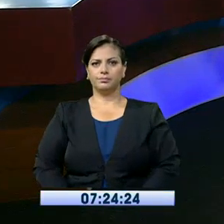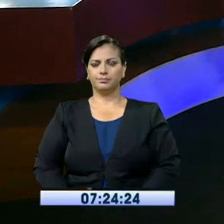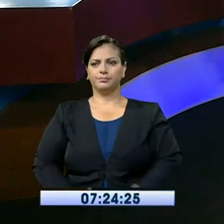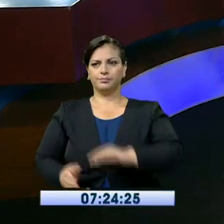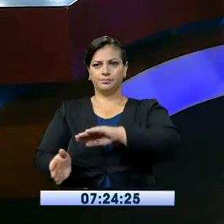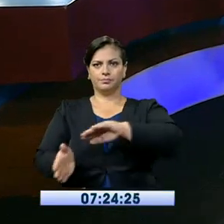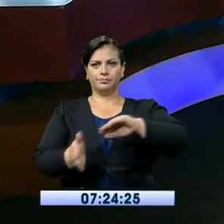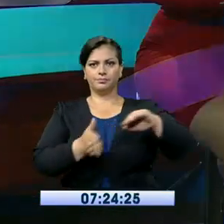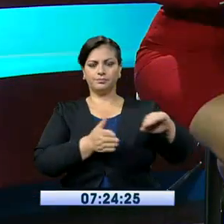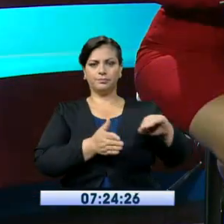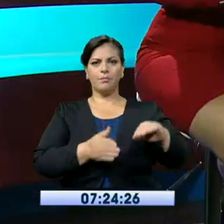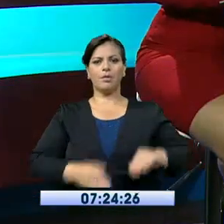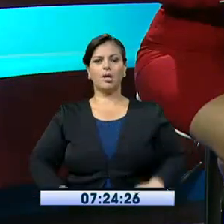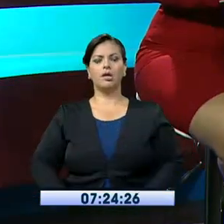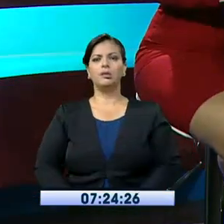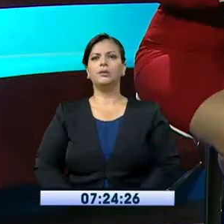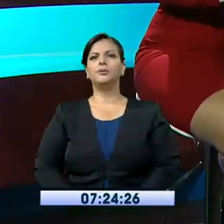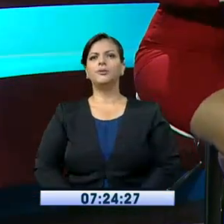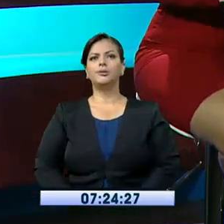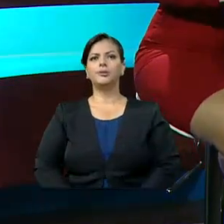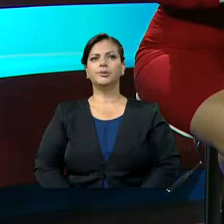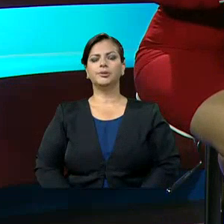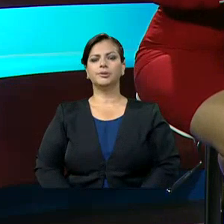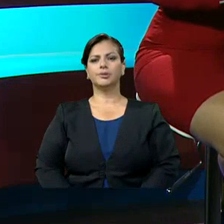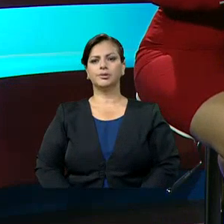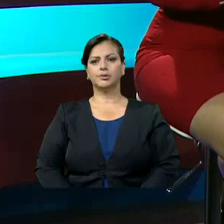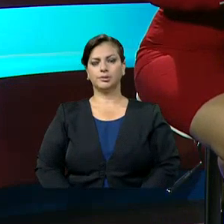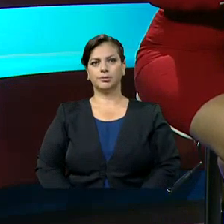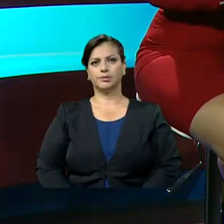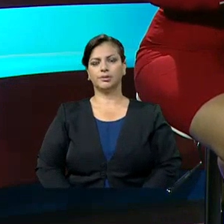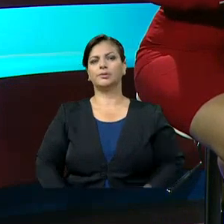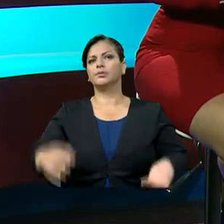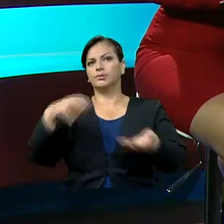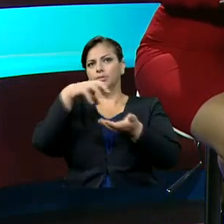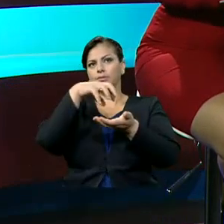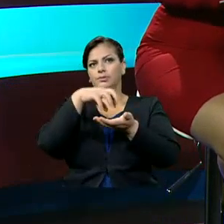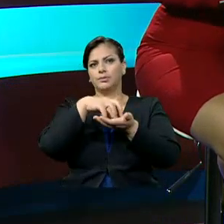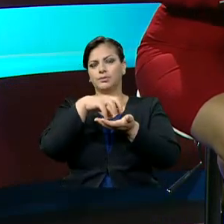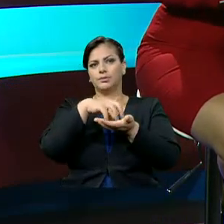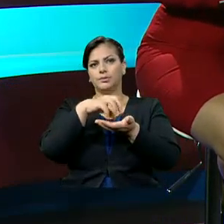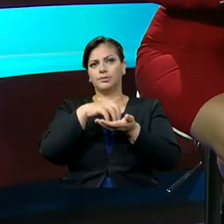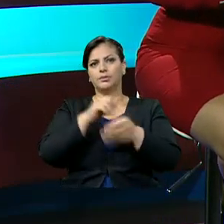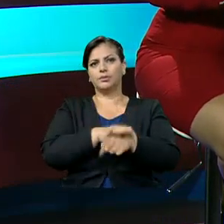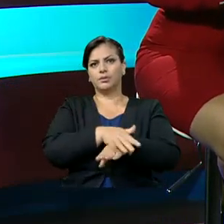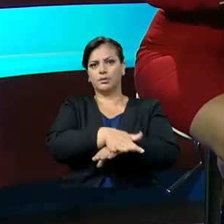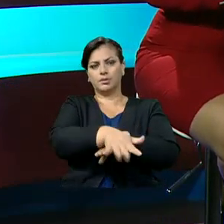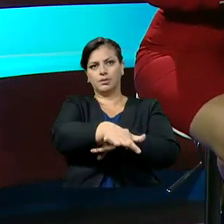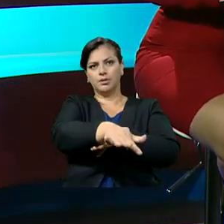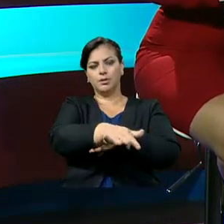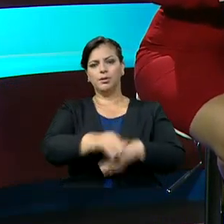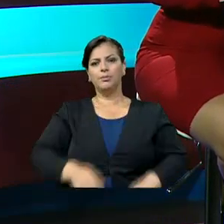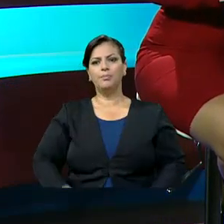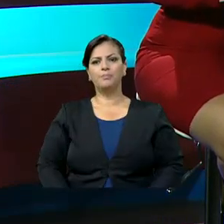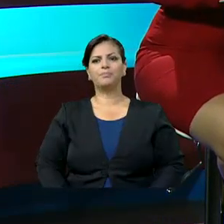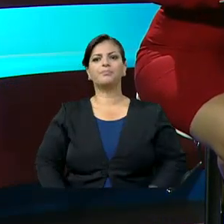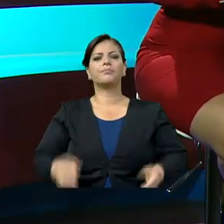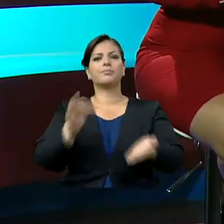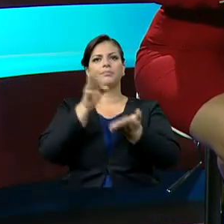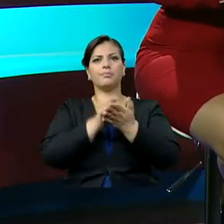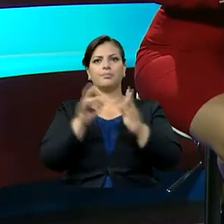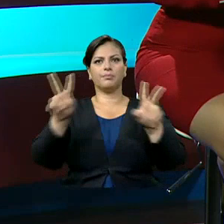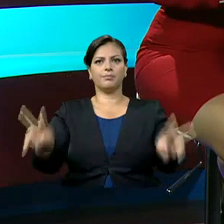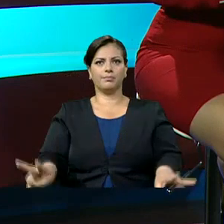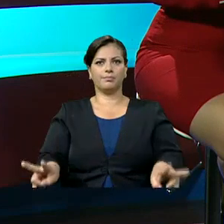que delincuentes interceptaron un vehículo en el que se trasladaban 12 mil dólares y se llevaron el dinero que